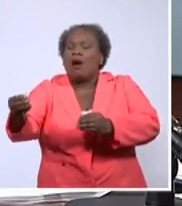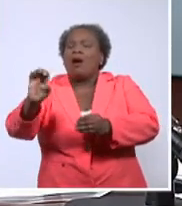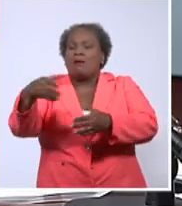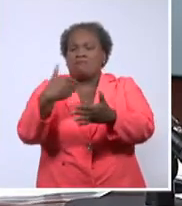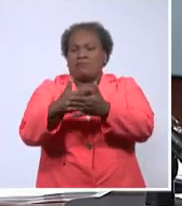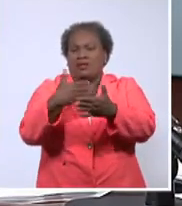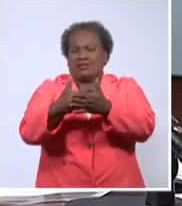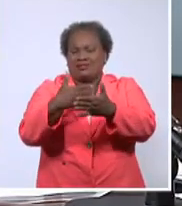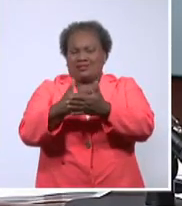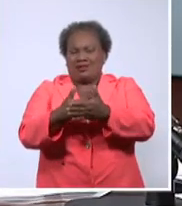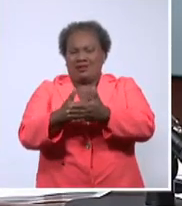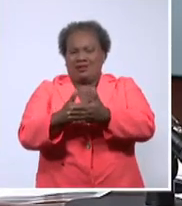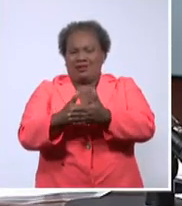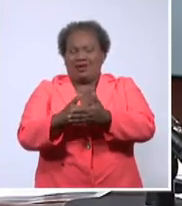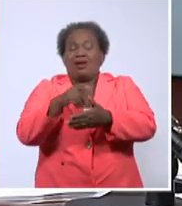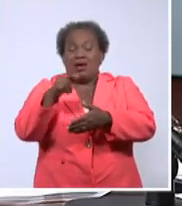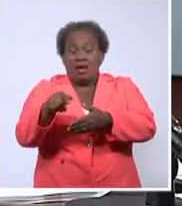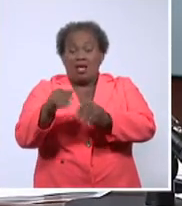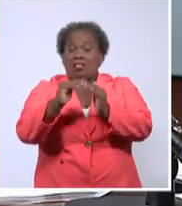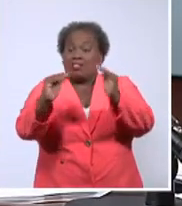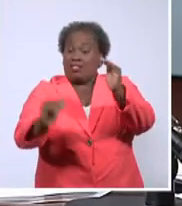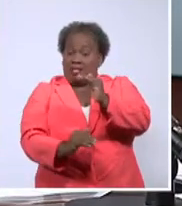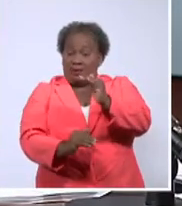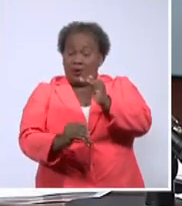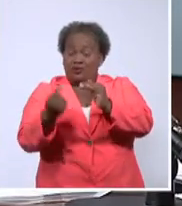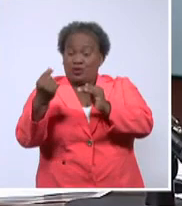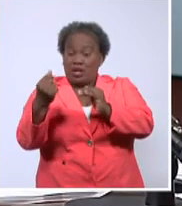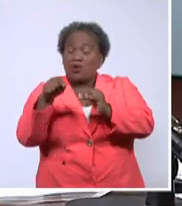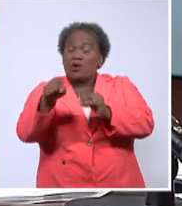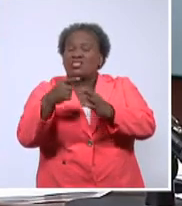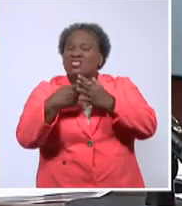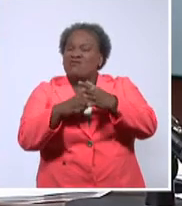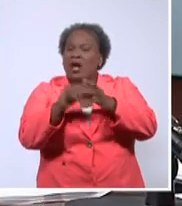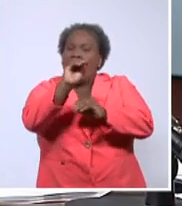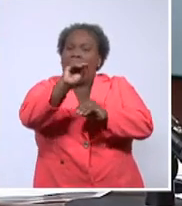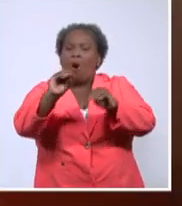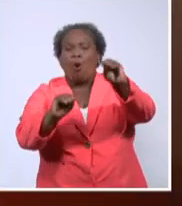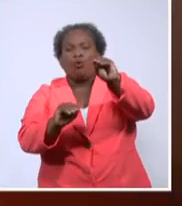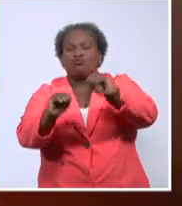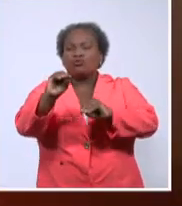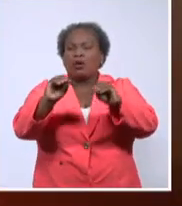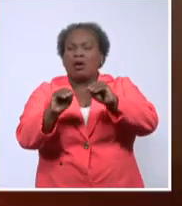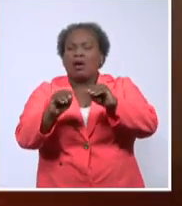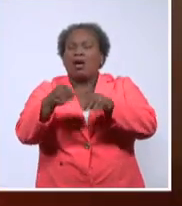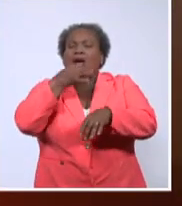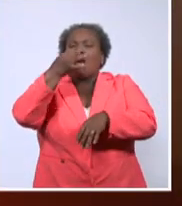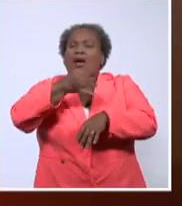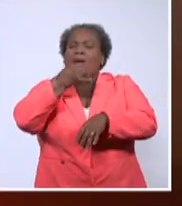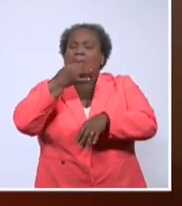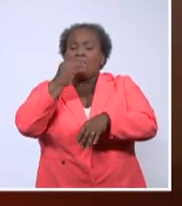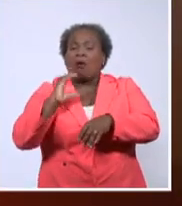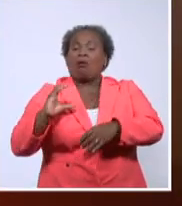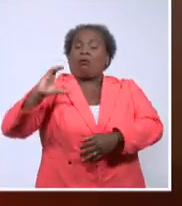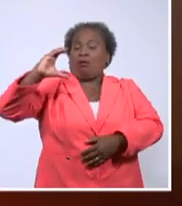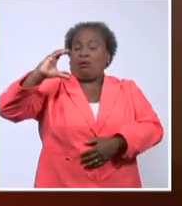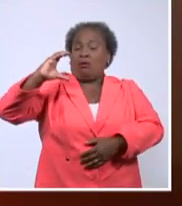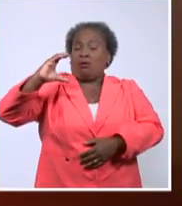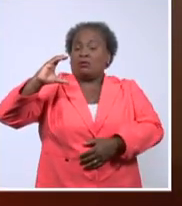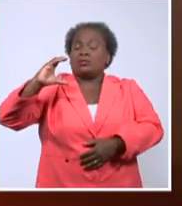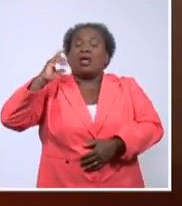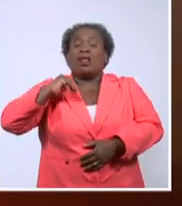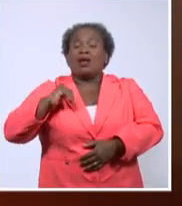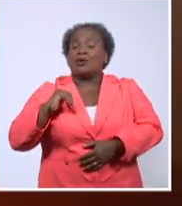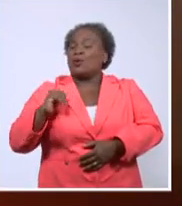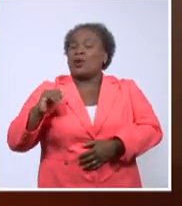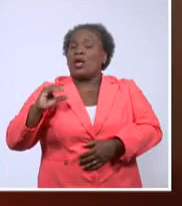sigo diciendo, una devaluación es un ajuste. Marino Murillo insistió que el incremento del salario no debe ser tragado por